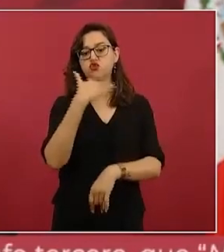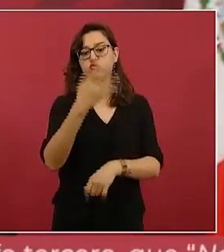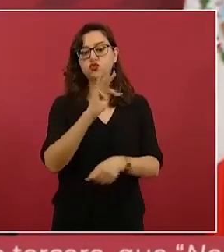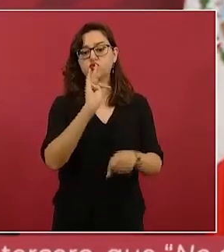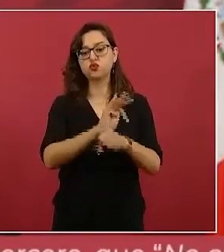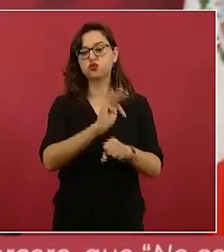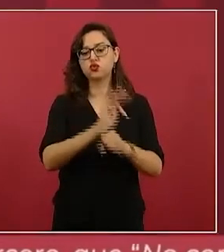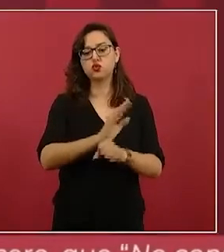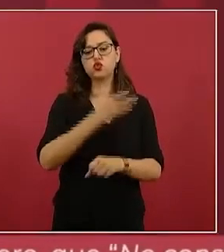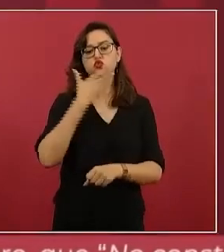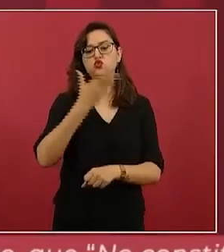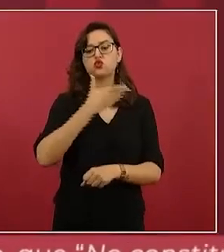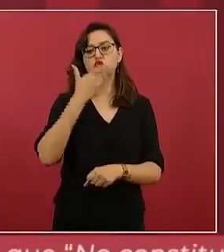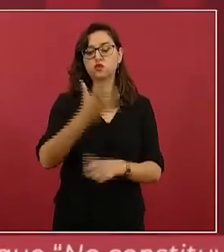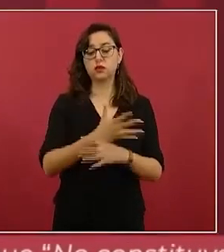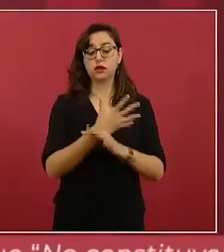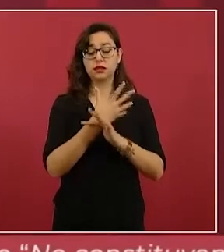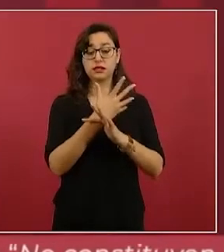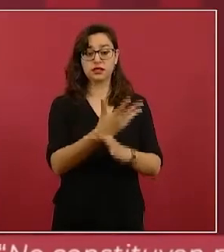hablando de que